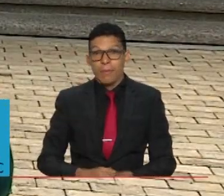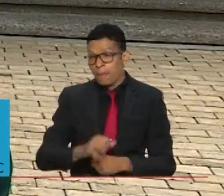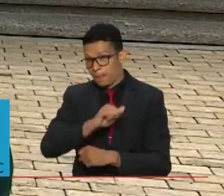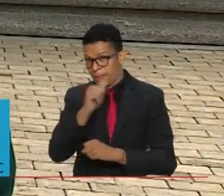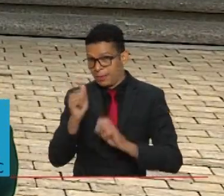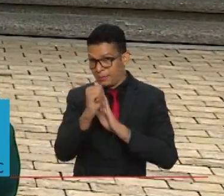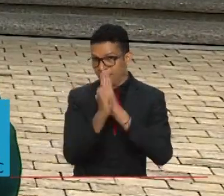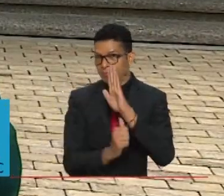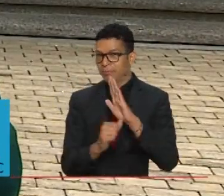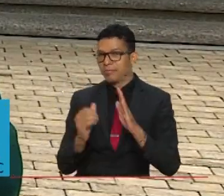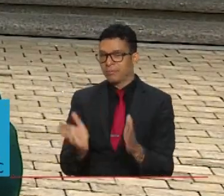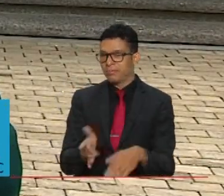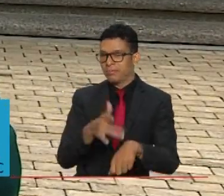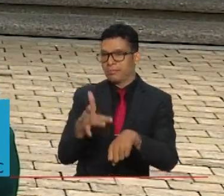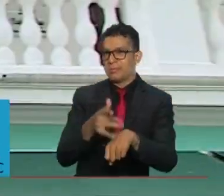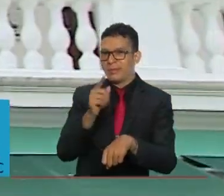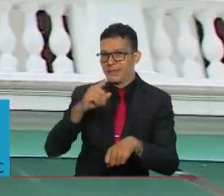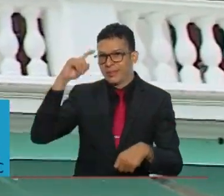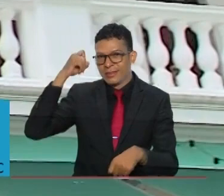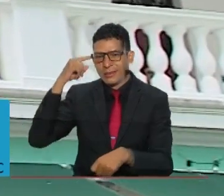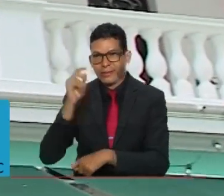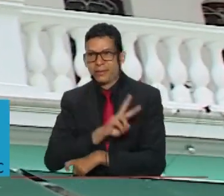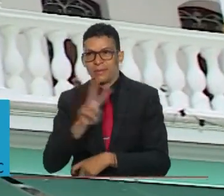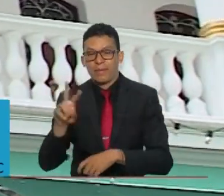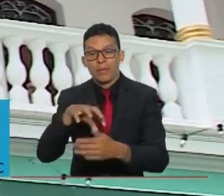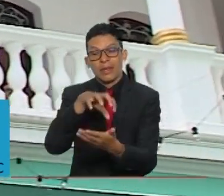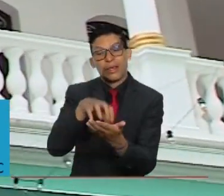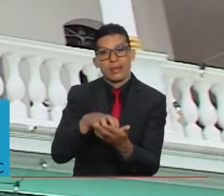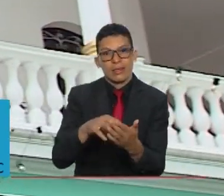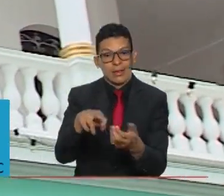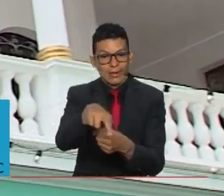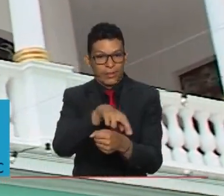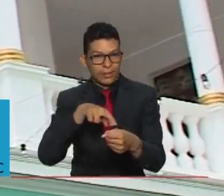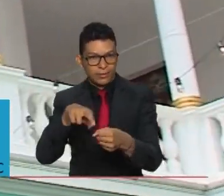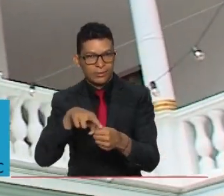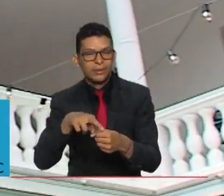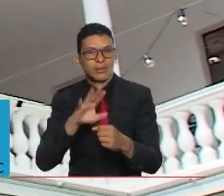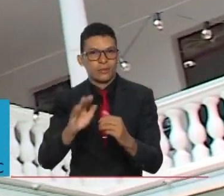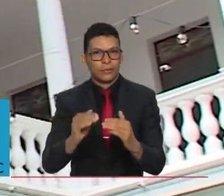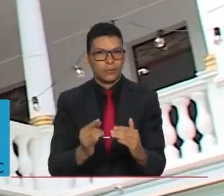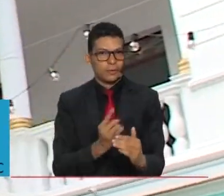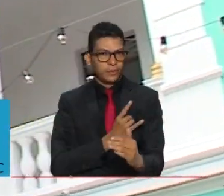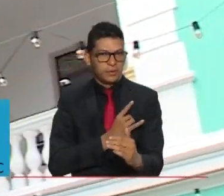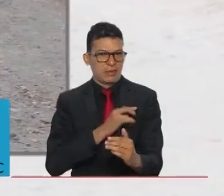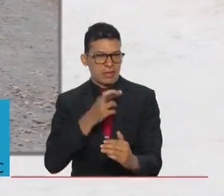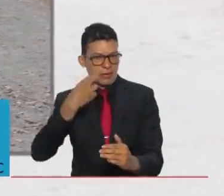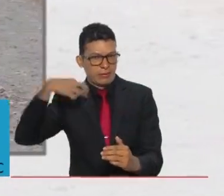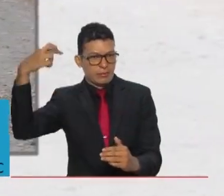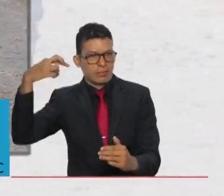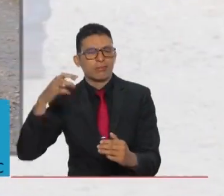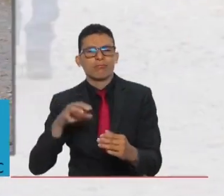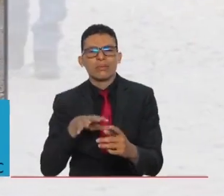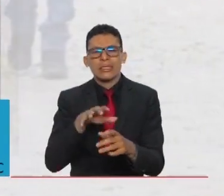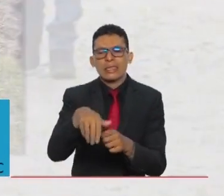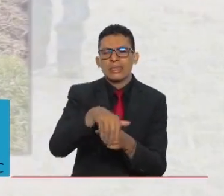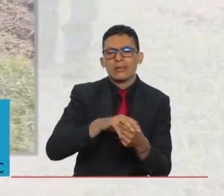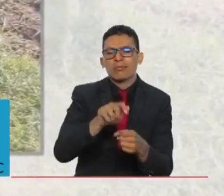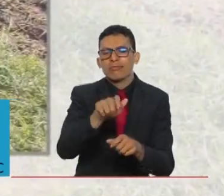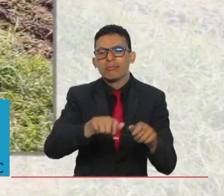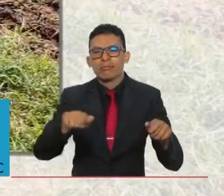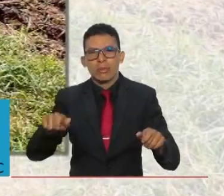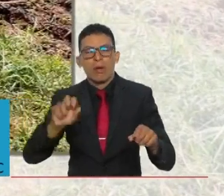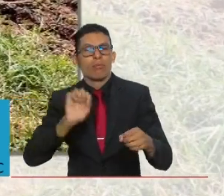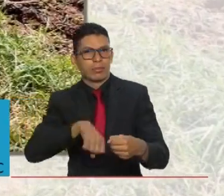por el Gobierno del Valle del Cauca es el de Centros Regionales de Educación Superior, CERES, que impacta poblaciones vulnerables que acceden a la